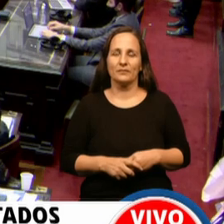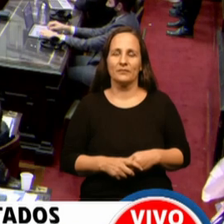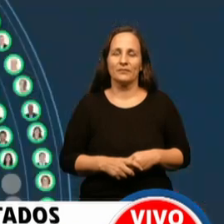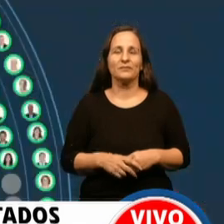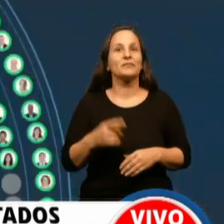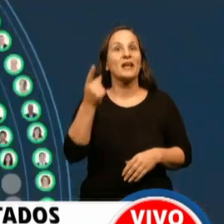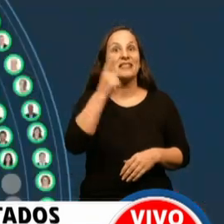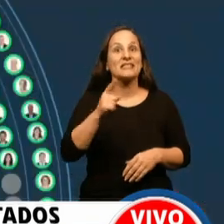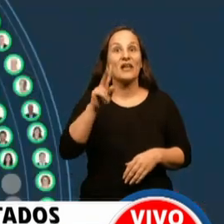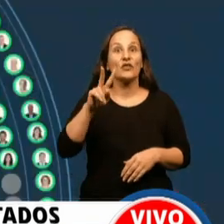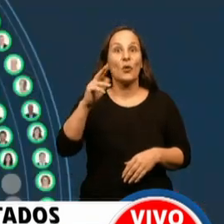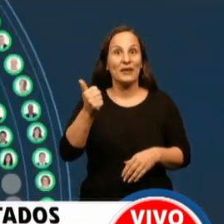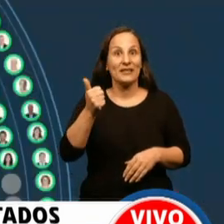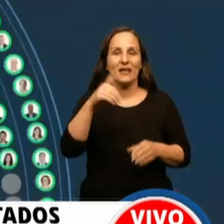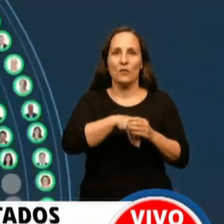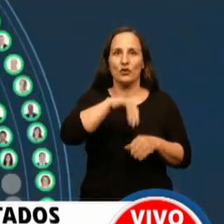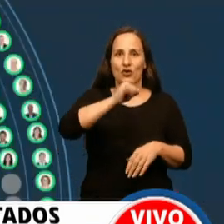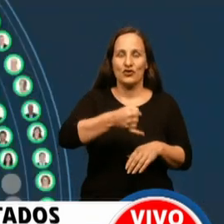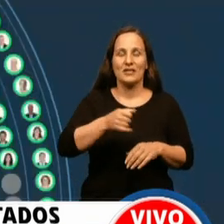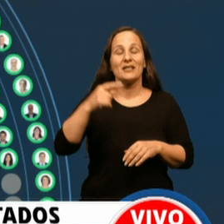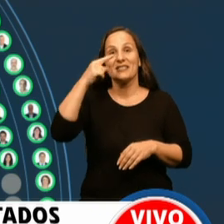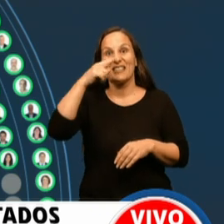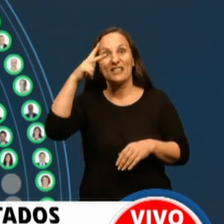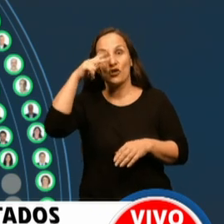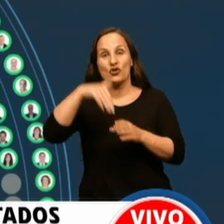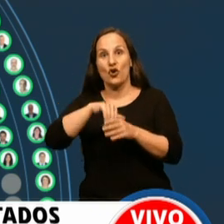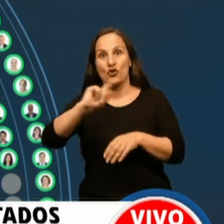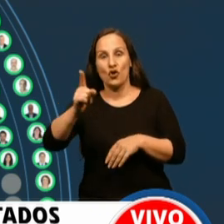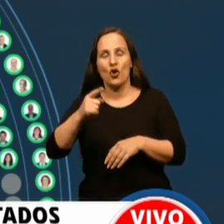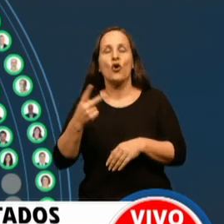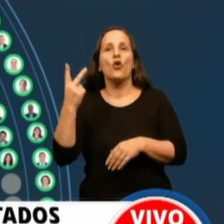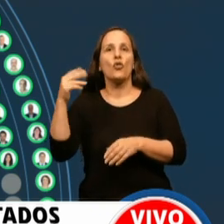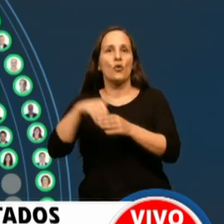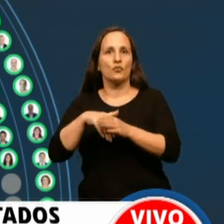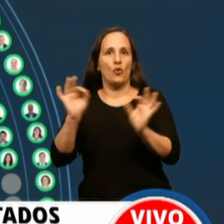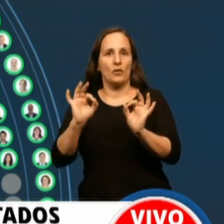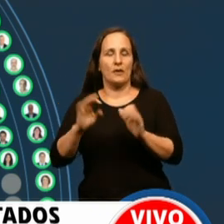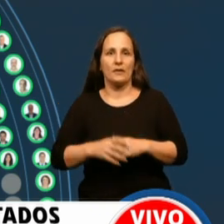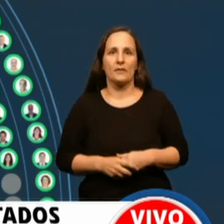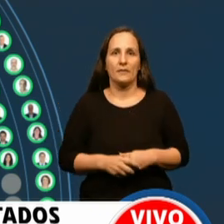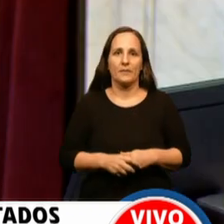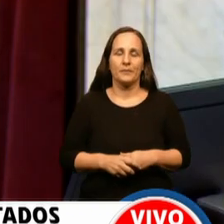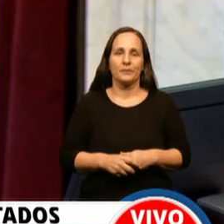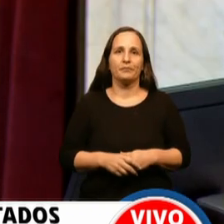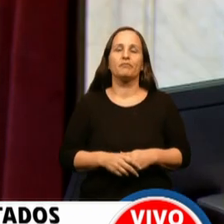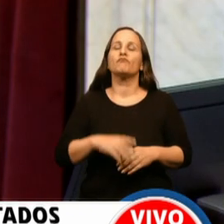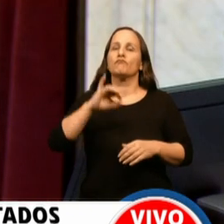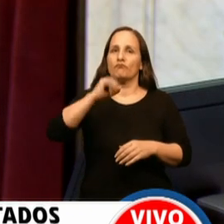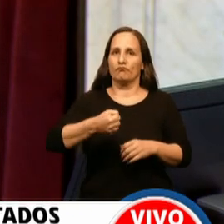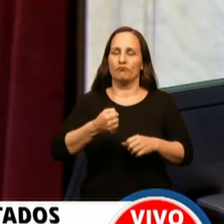126 afirmativos 78 negativos 2 tensión resulta